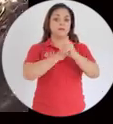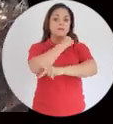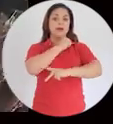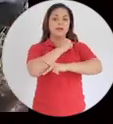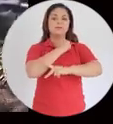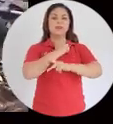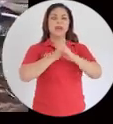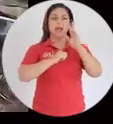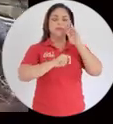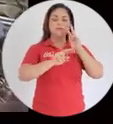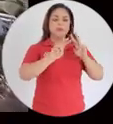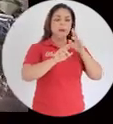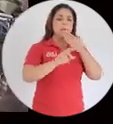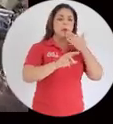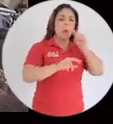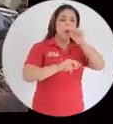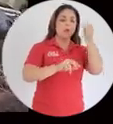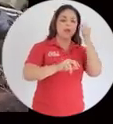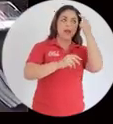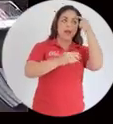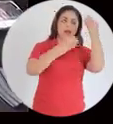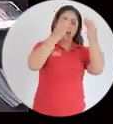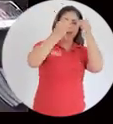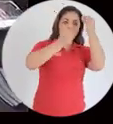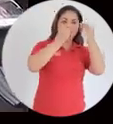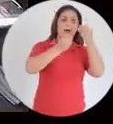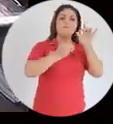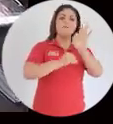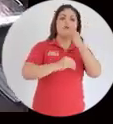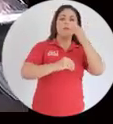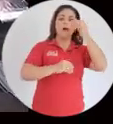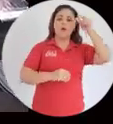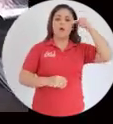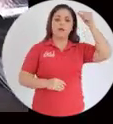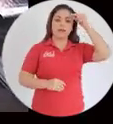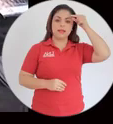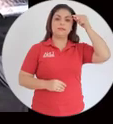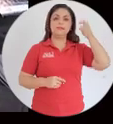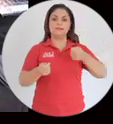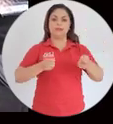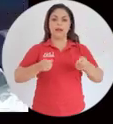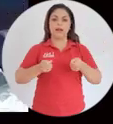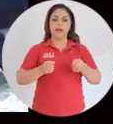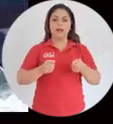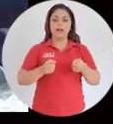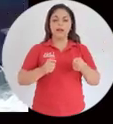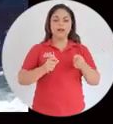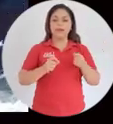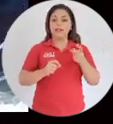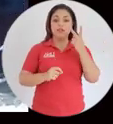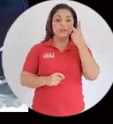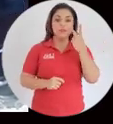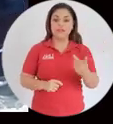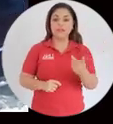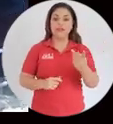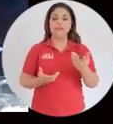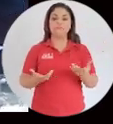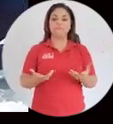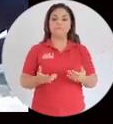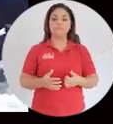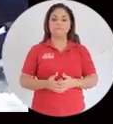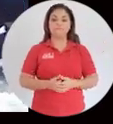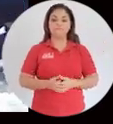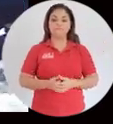otras formas de gobernanza. Y son un sistema de gobernanza casi invisible para quien